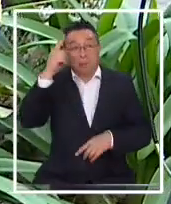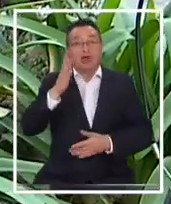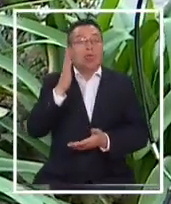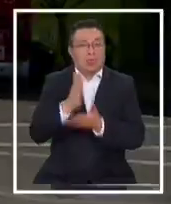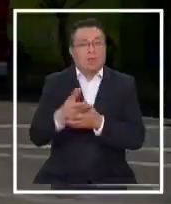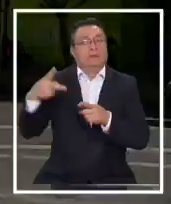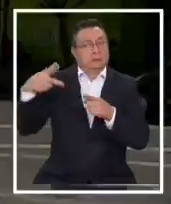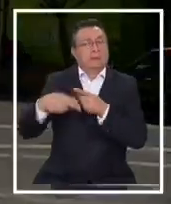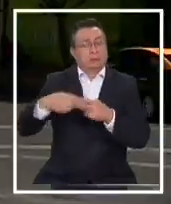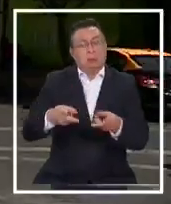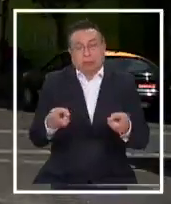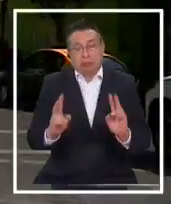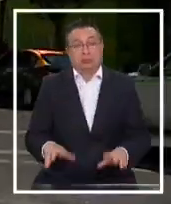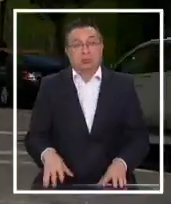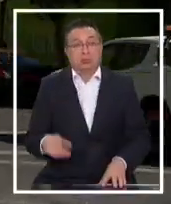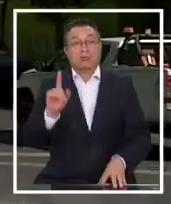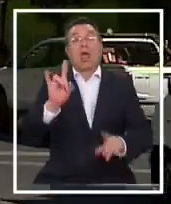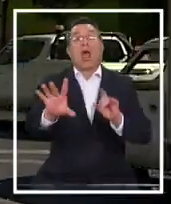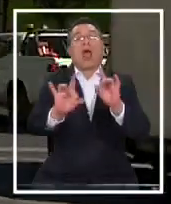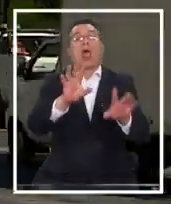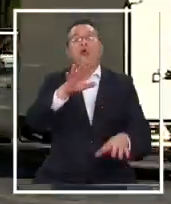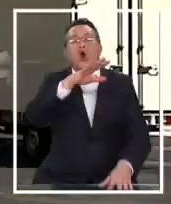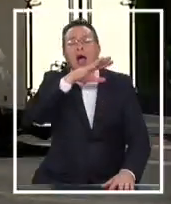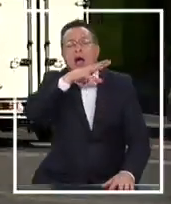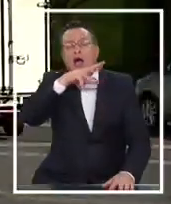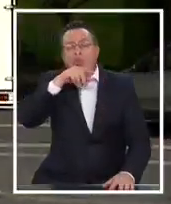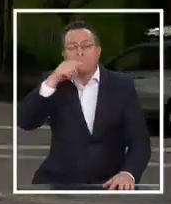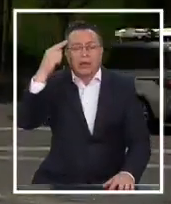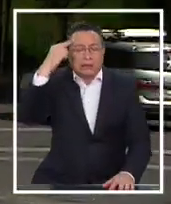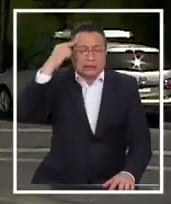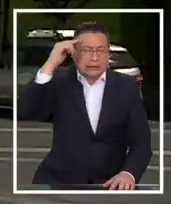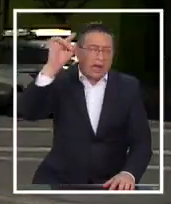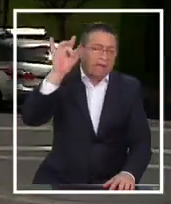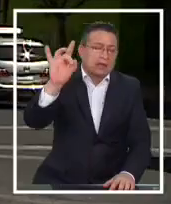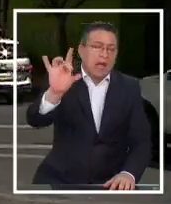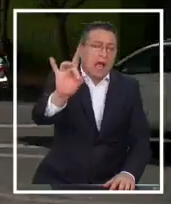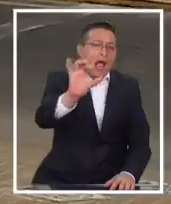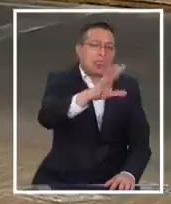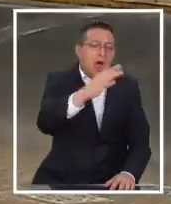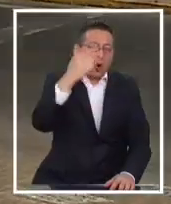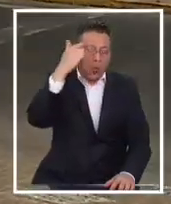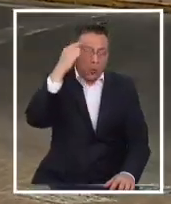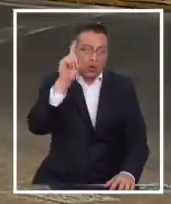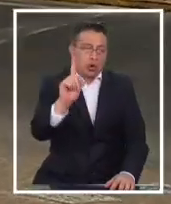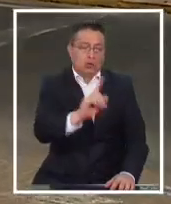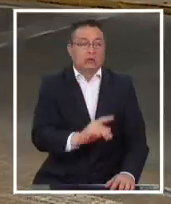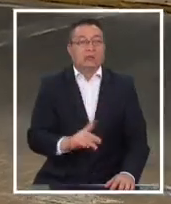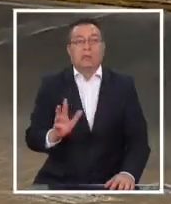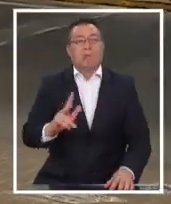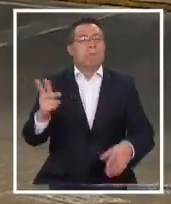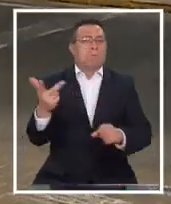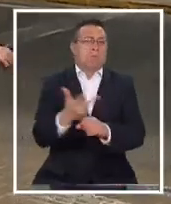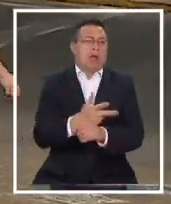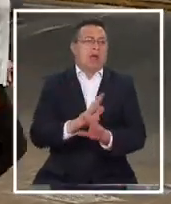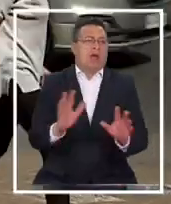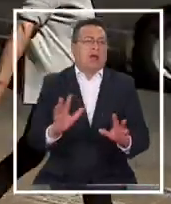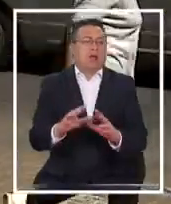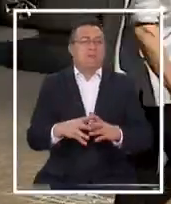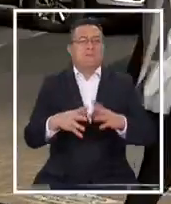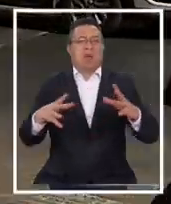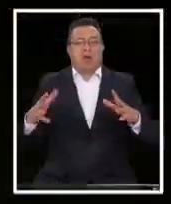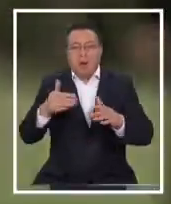personas realmente lo dejen. Cada uno es adulto, tiene que saber cuál es la responsabilidad de cada persona. Mal igual, pues, porque se va a generar mucho